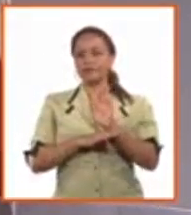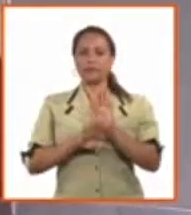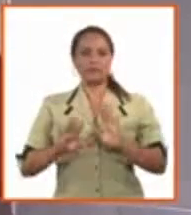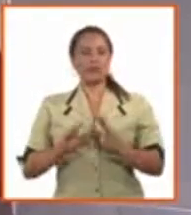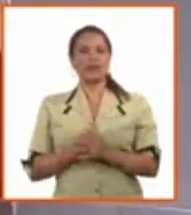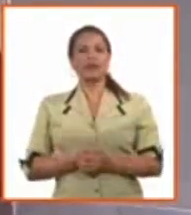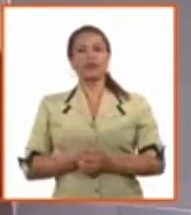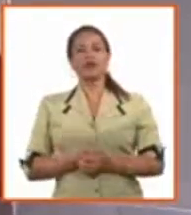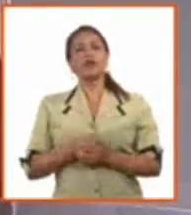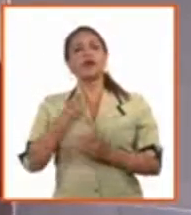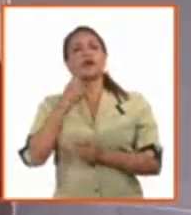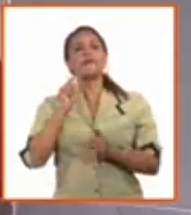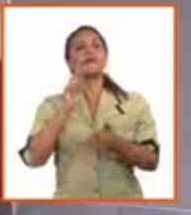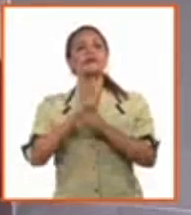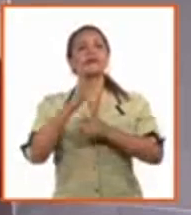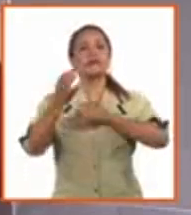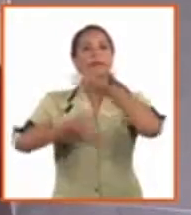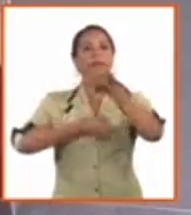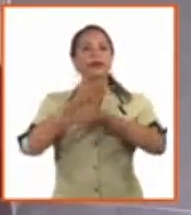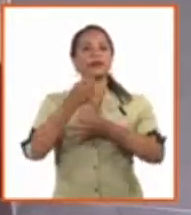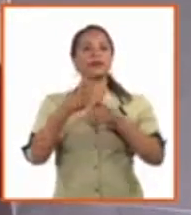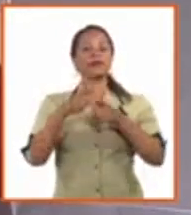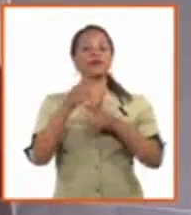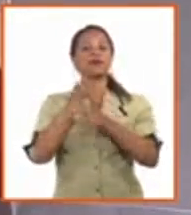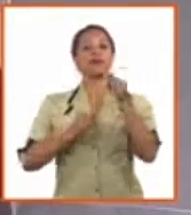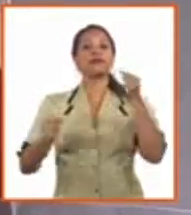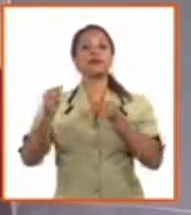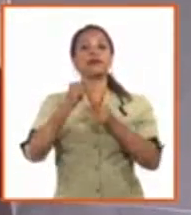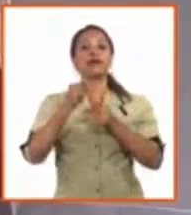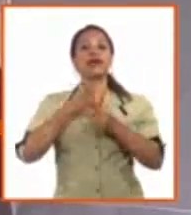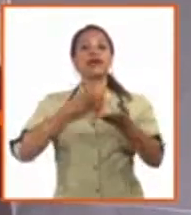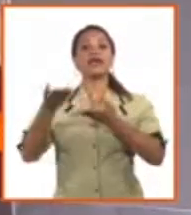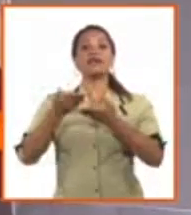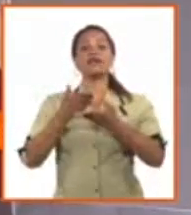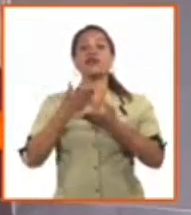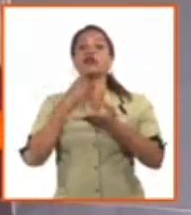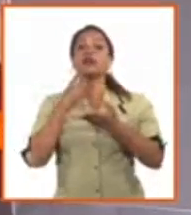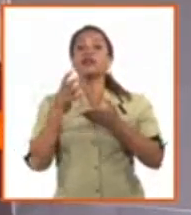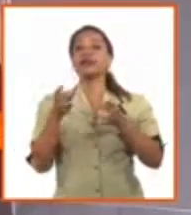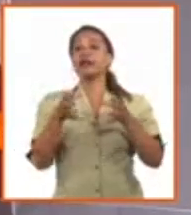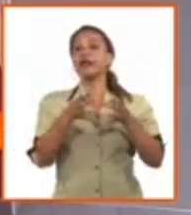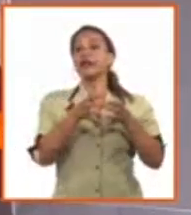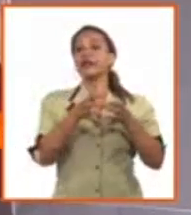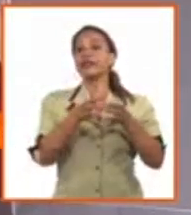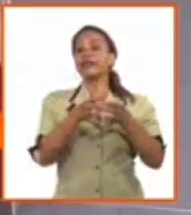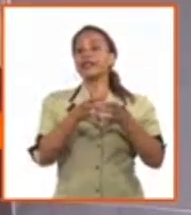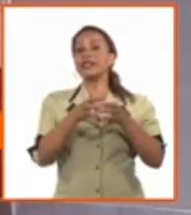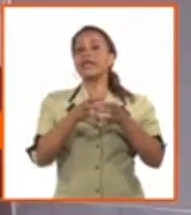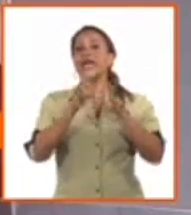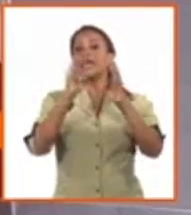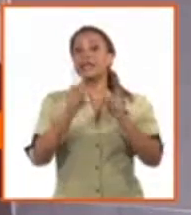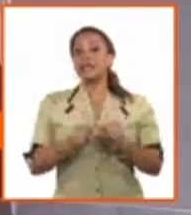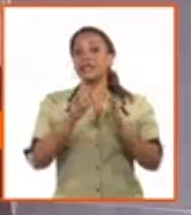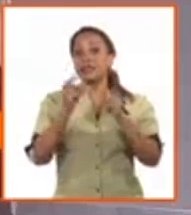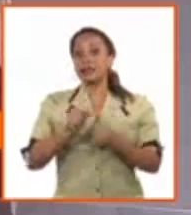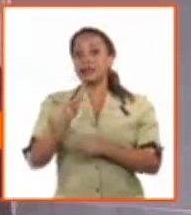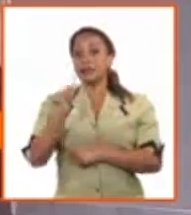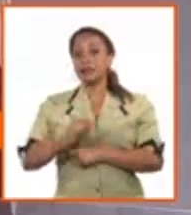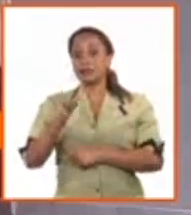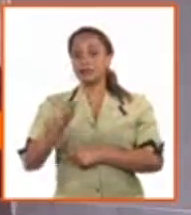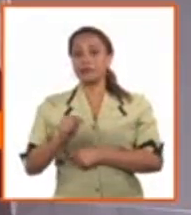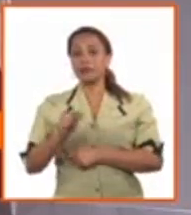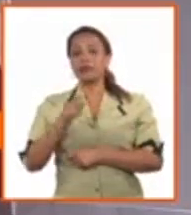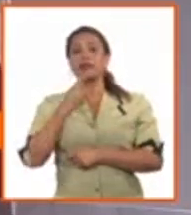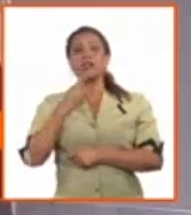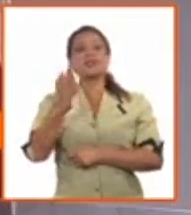empezar por el recurso fundamental que aquí se ha mencionado que es la gestión del capital humano y nosotros necesitamos perfeccionar y consolidar